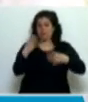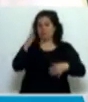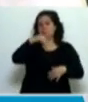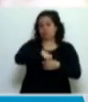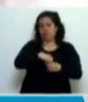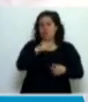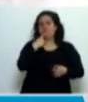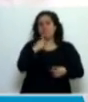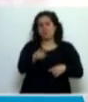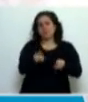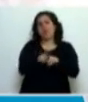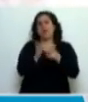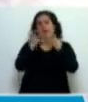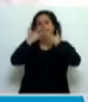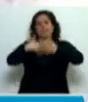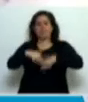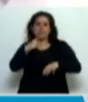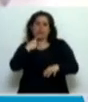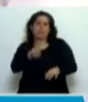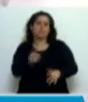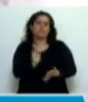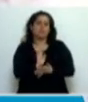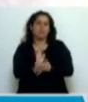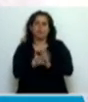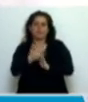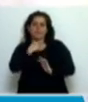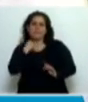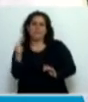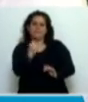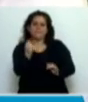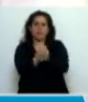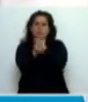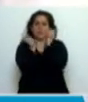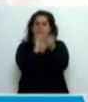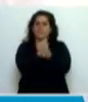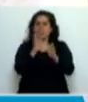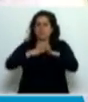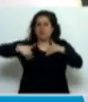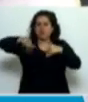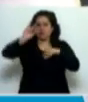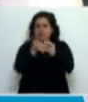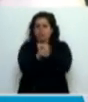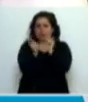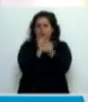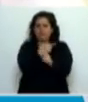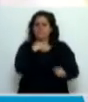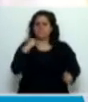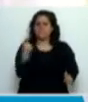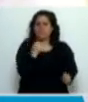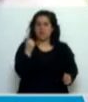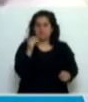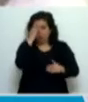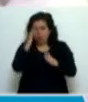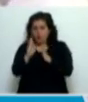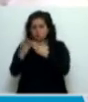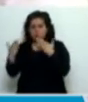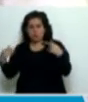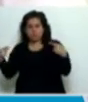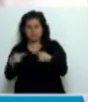mayoría automática que se posee, modificar esa mayoría que fija la Constitución por